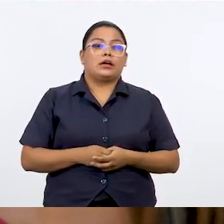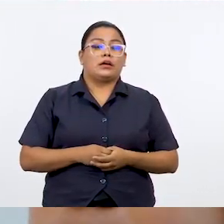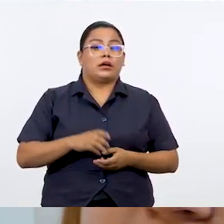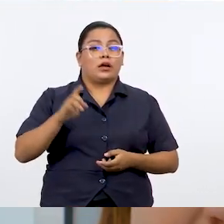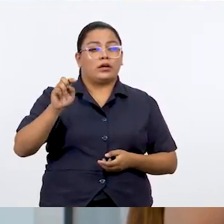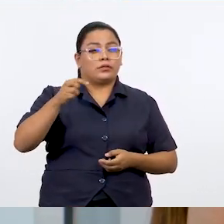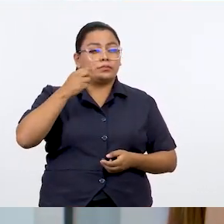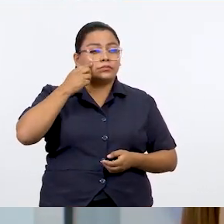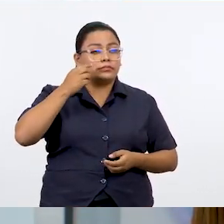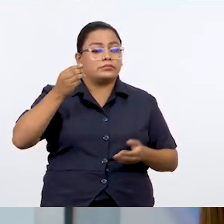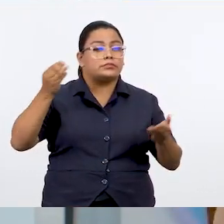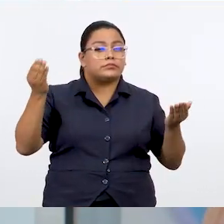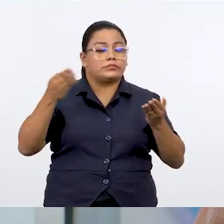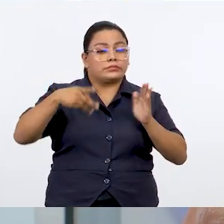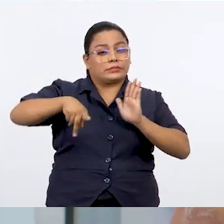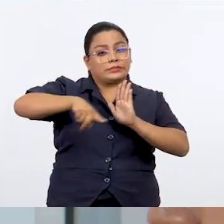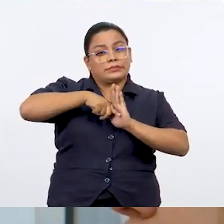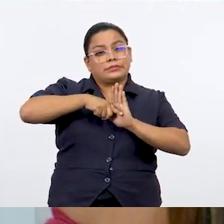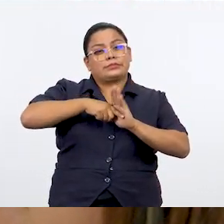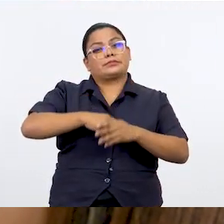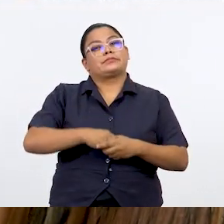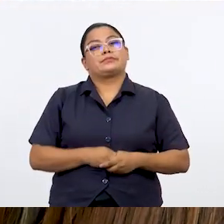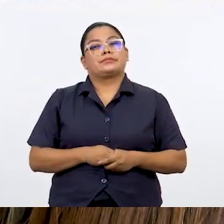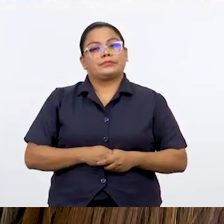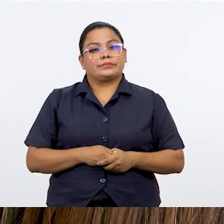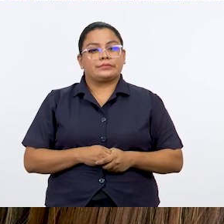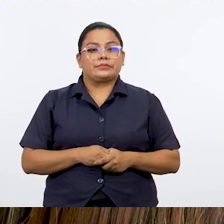Ahora podemos realizar la resta.